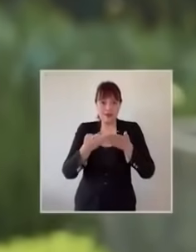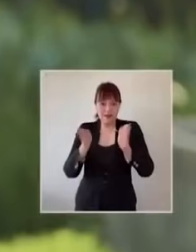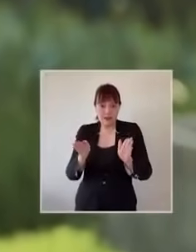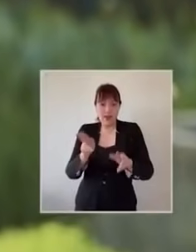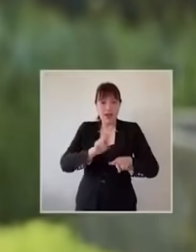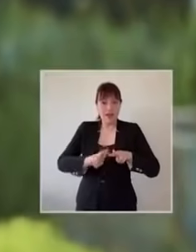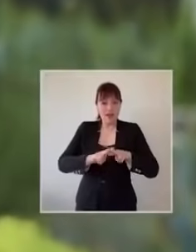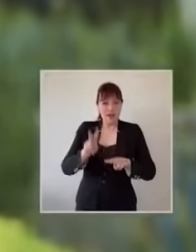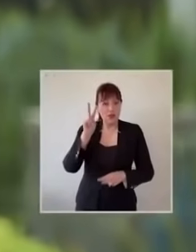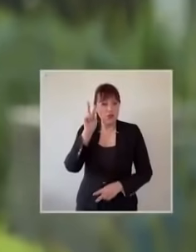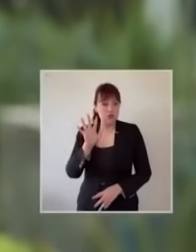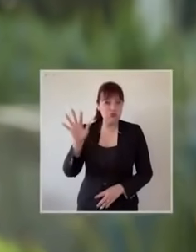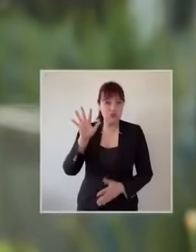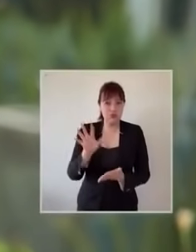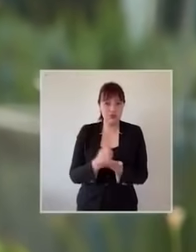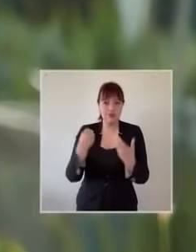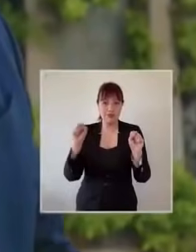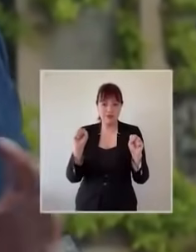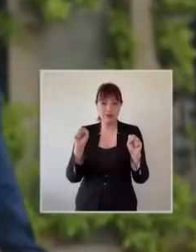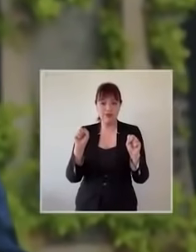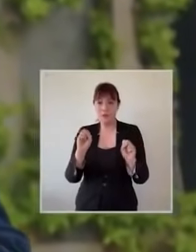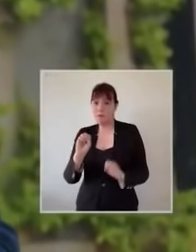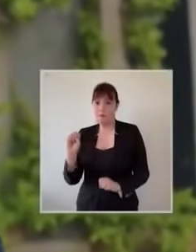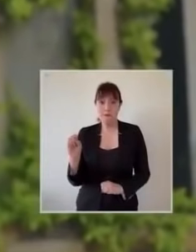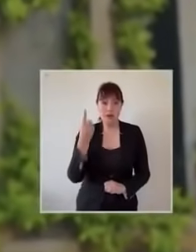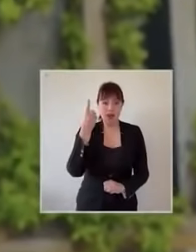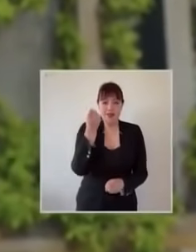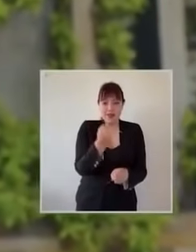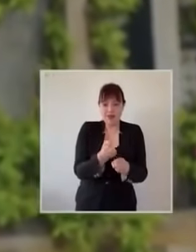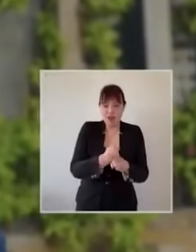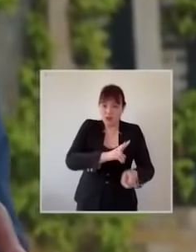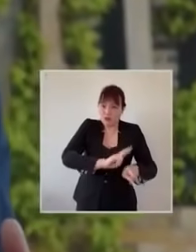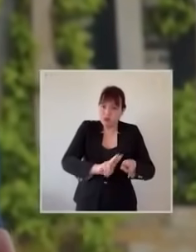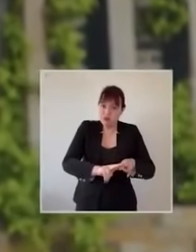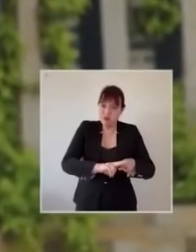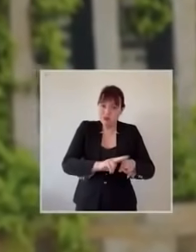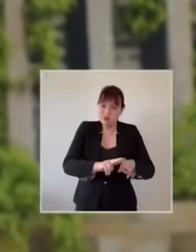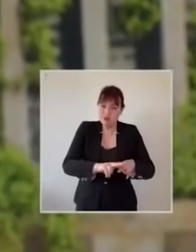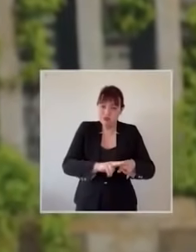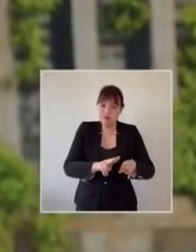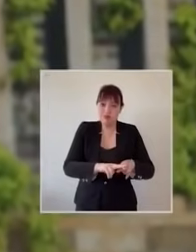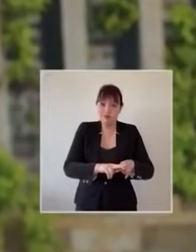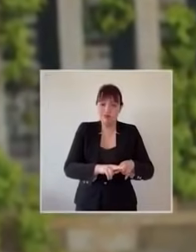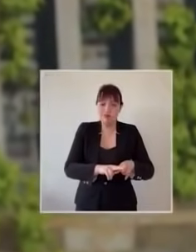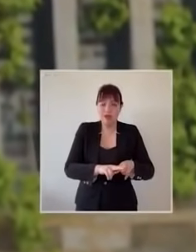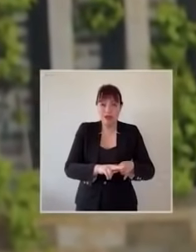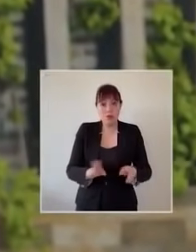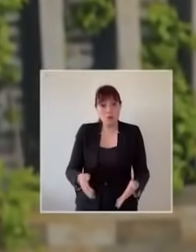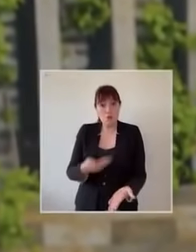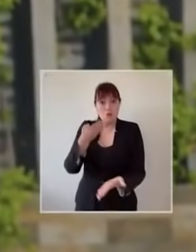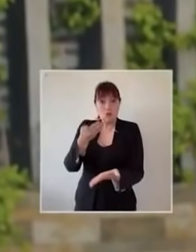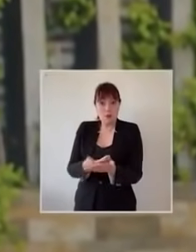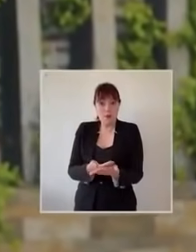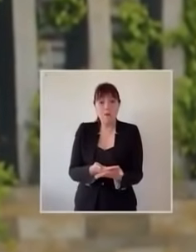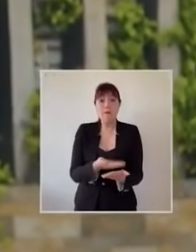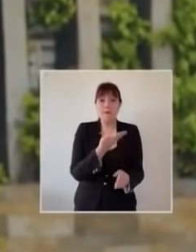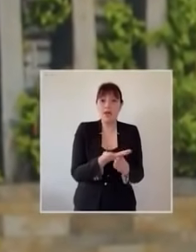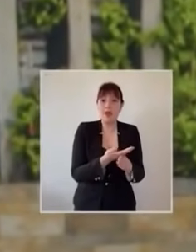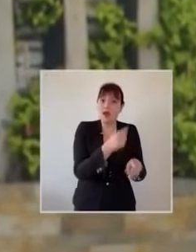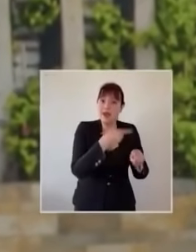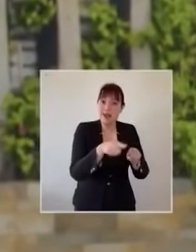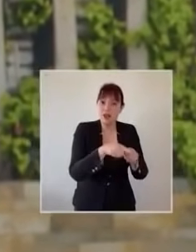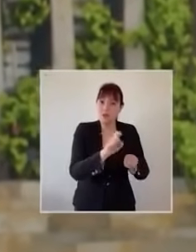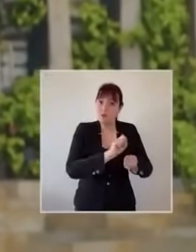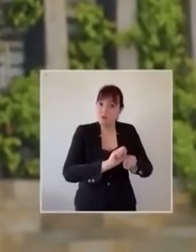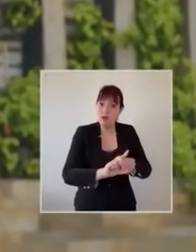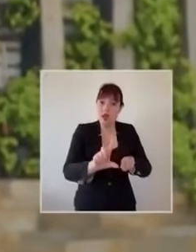seamos libres y realizar nuestros propios sueños. La prioridad es crear pega, puestos de trabajo. Por eso proponemos que quien pida un crédito